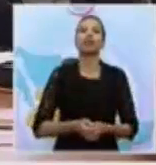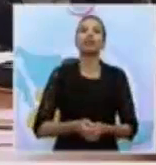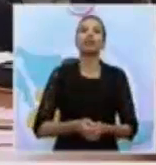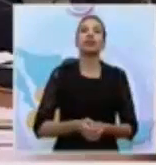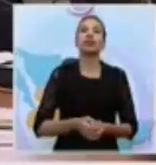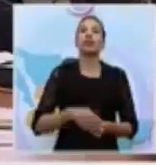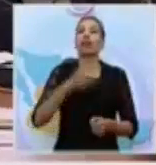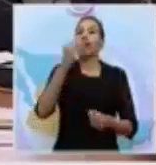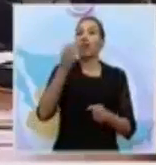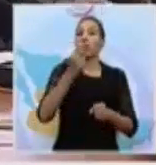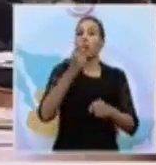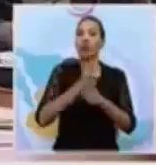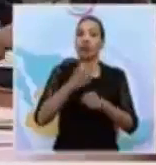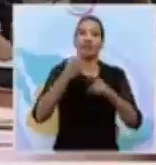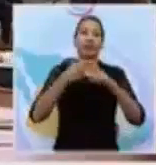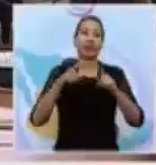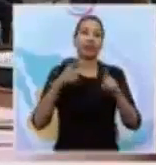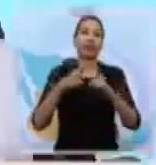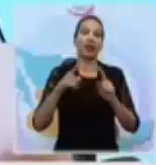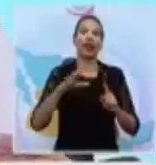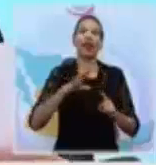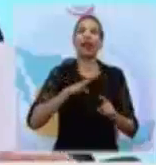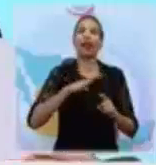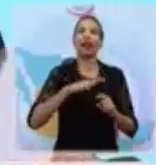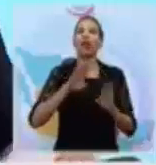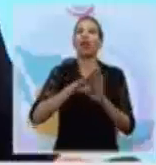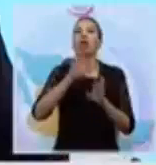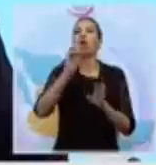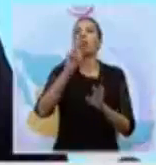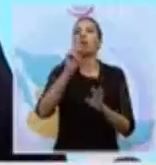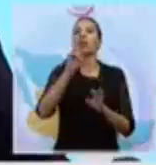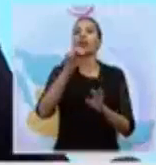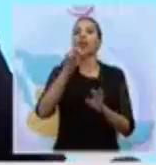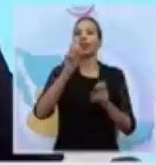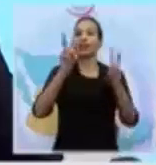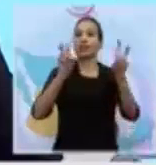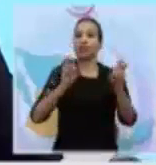En oportunidades, que es el modelo estrella